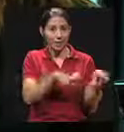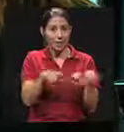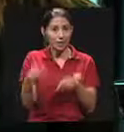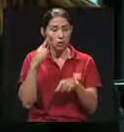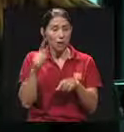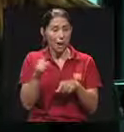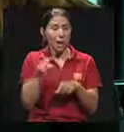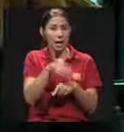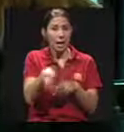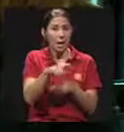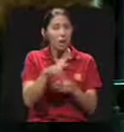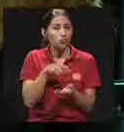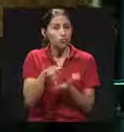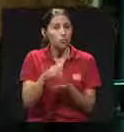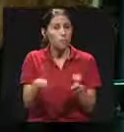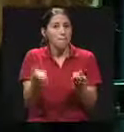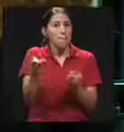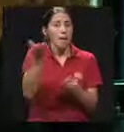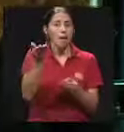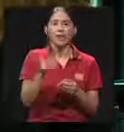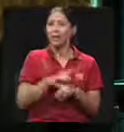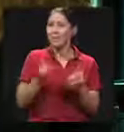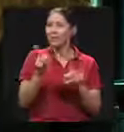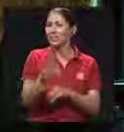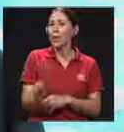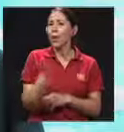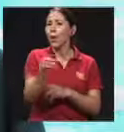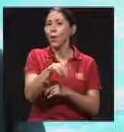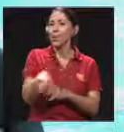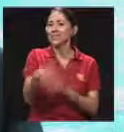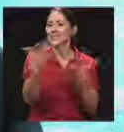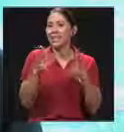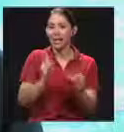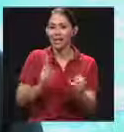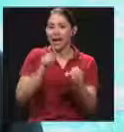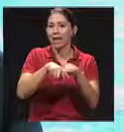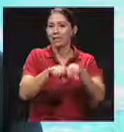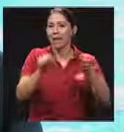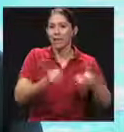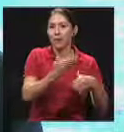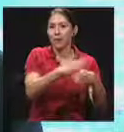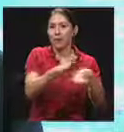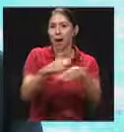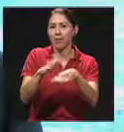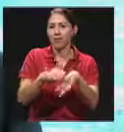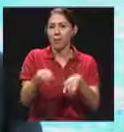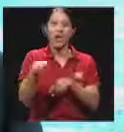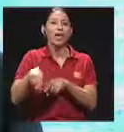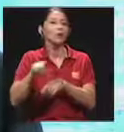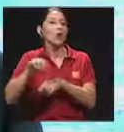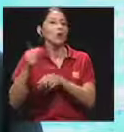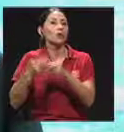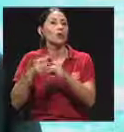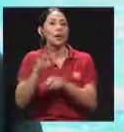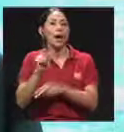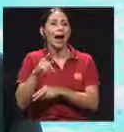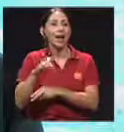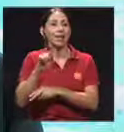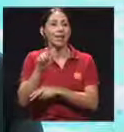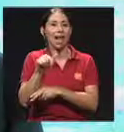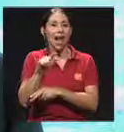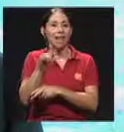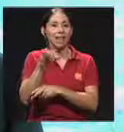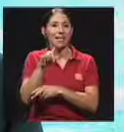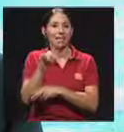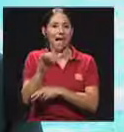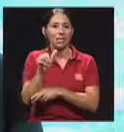preparadas para aumentar su cotización? Pero es que las generaciones jóvenes ya no están en el régimen de reparto y están en el régimen de capitalización colectiva y ese régimen